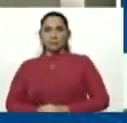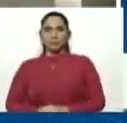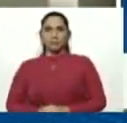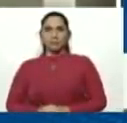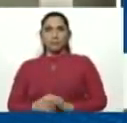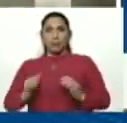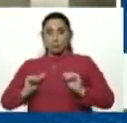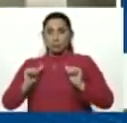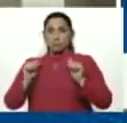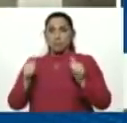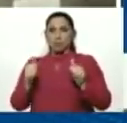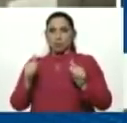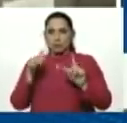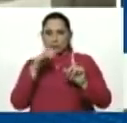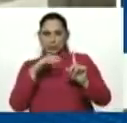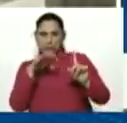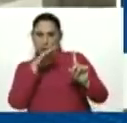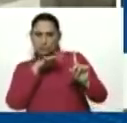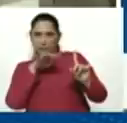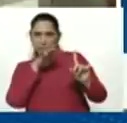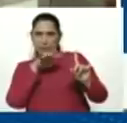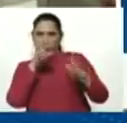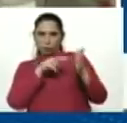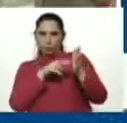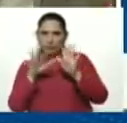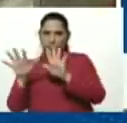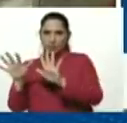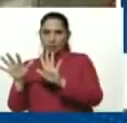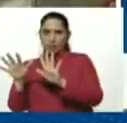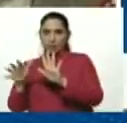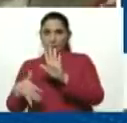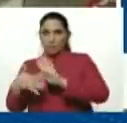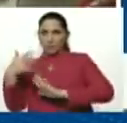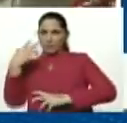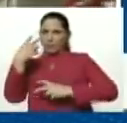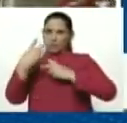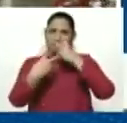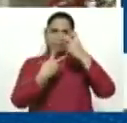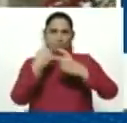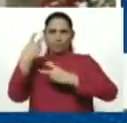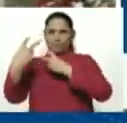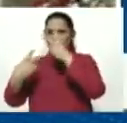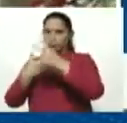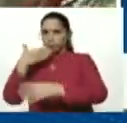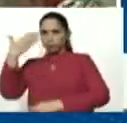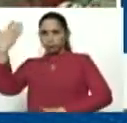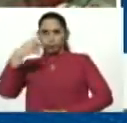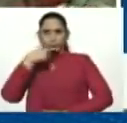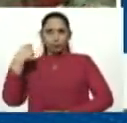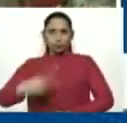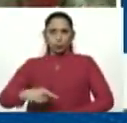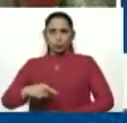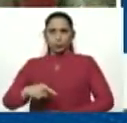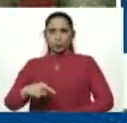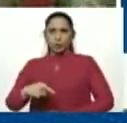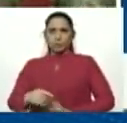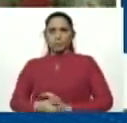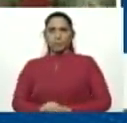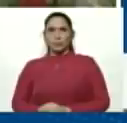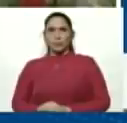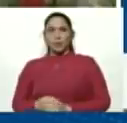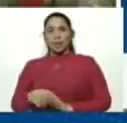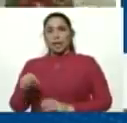2015, que empezó la conspiración del 2015, me fui a recorrer Arabia Saudita, Rusia, Argelia,